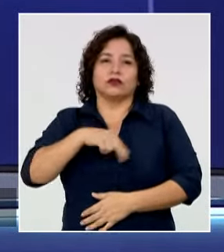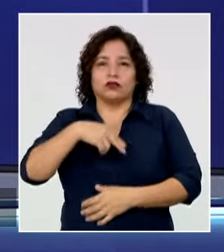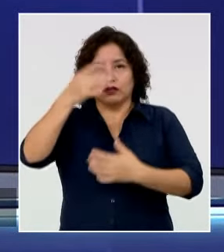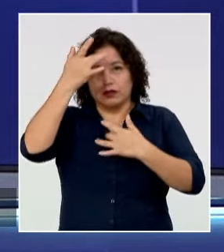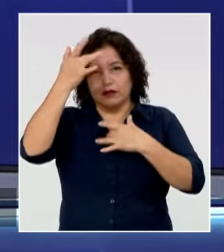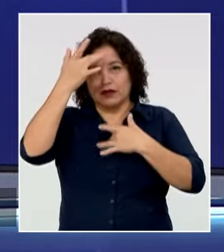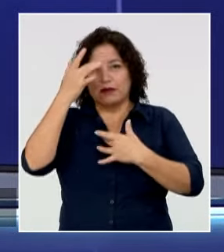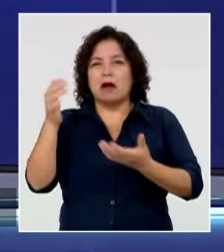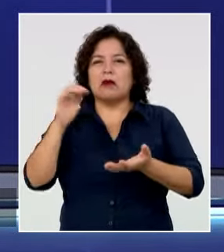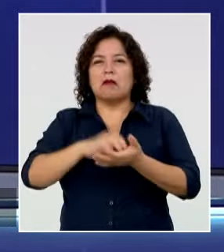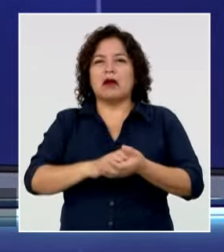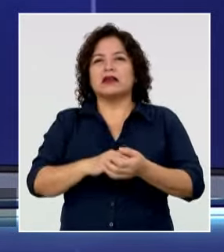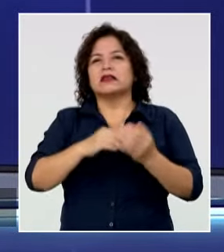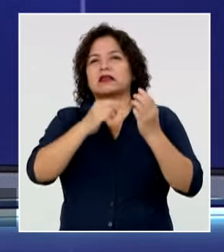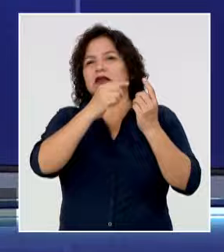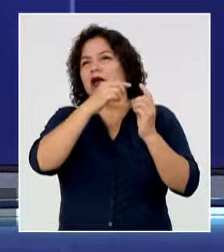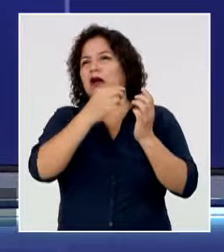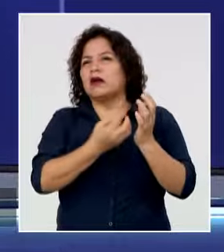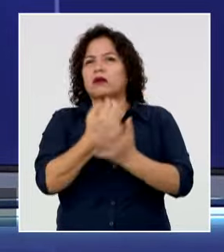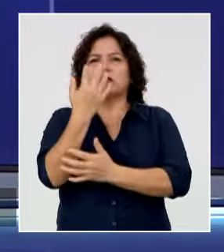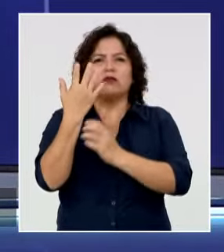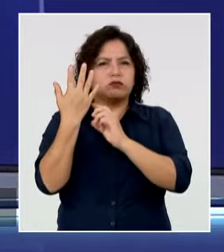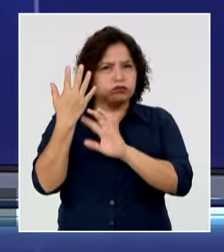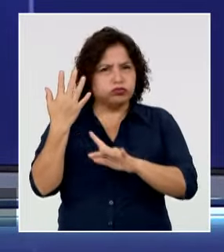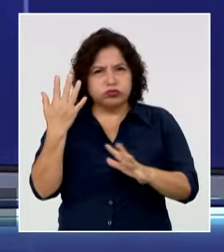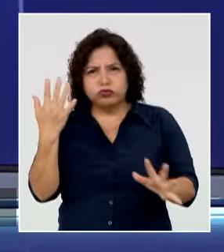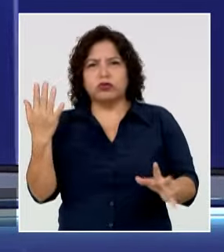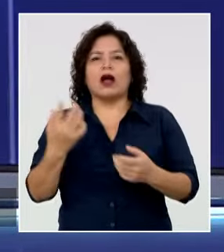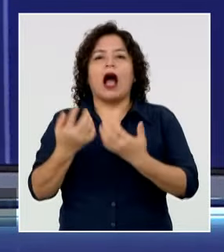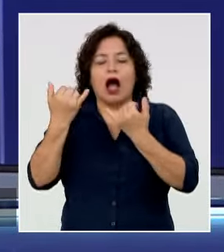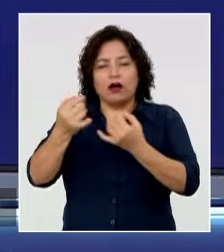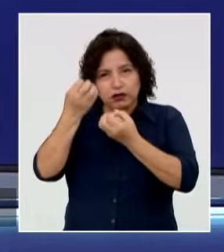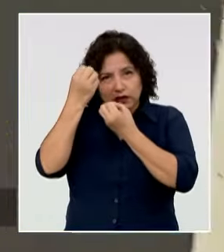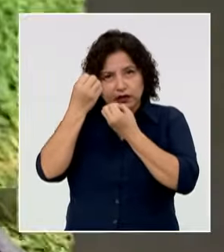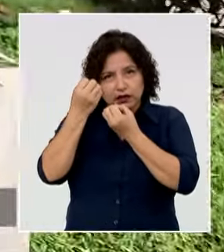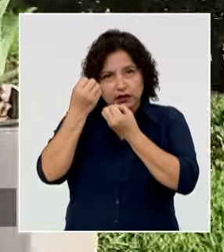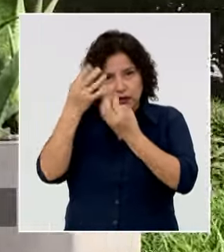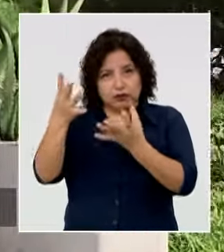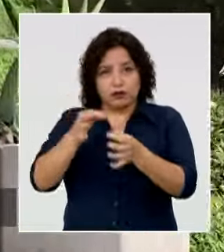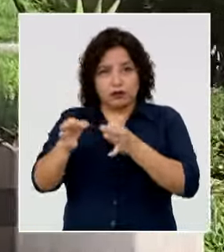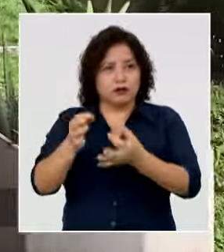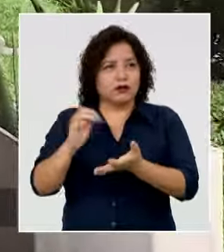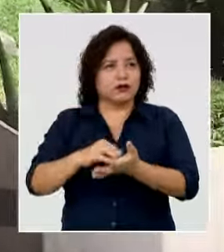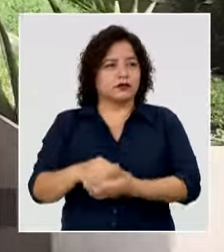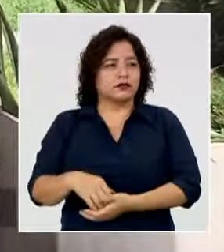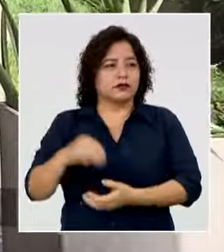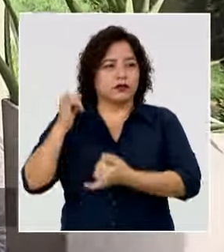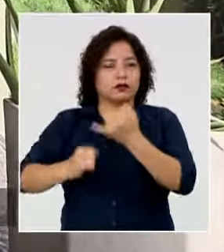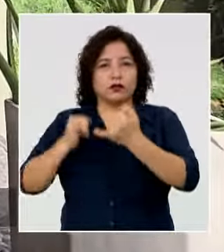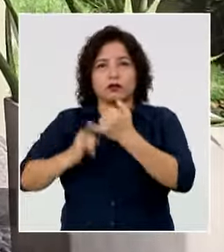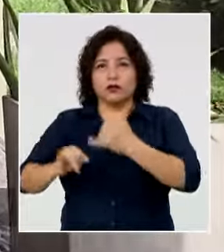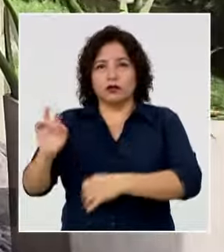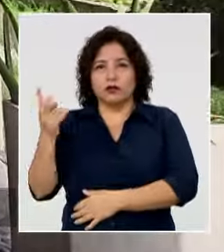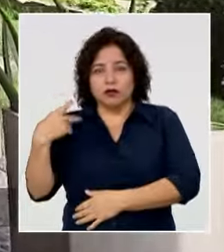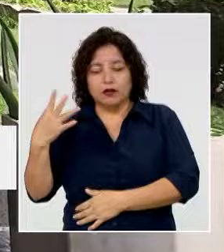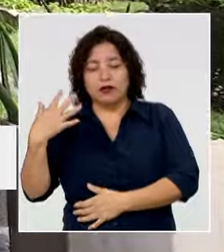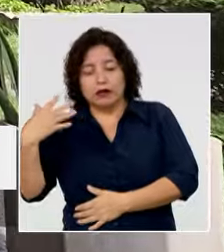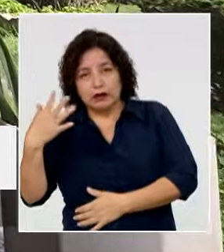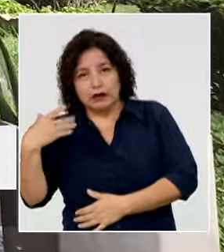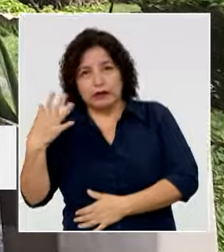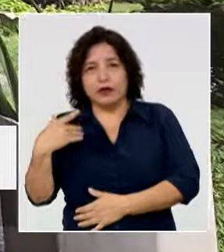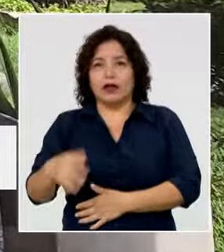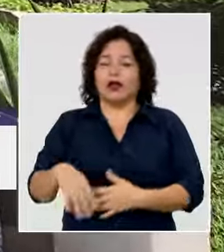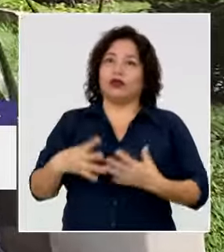más en otoño e invierno. En la siguiente nota se lo explicamos. El último verano ha sido realmente abrumador para